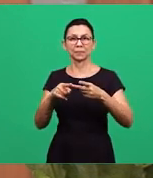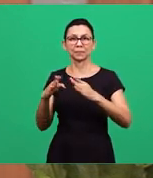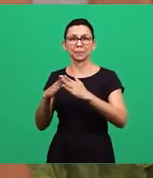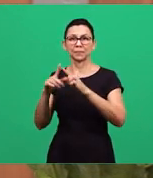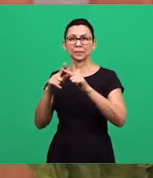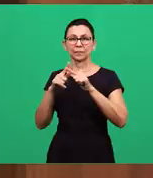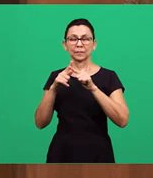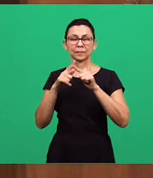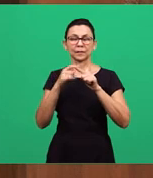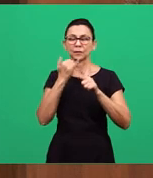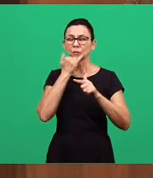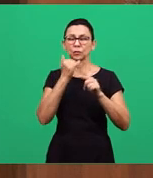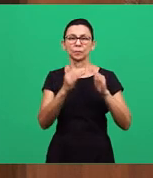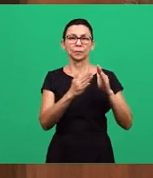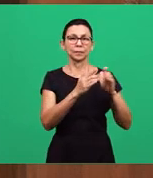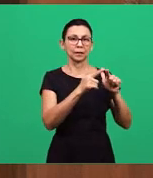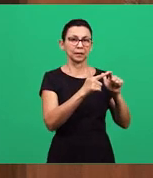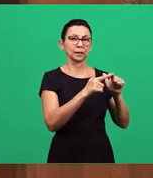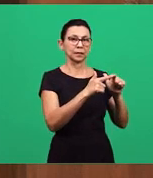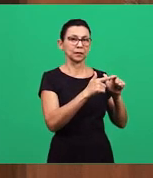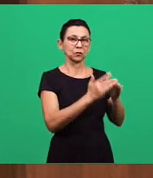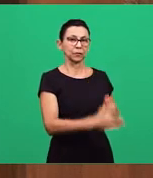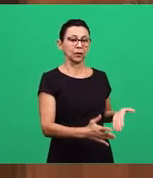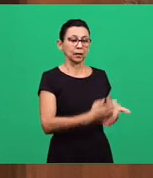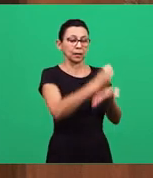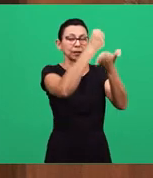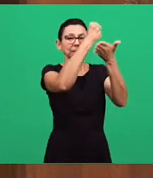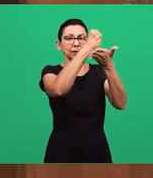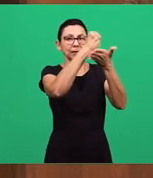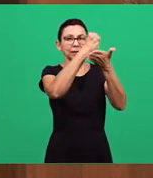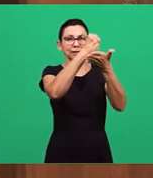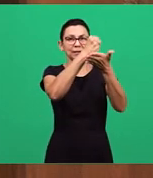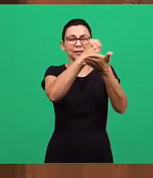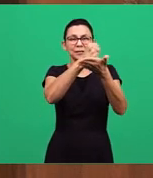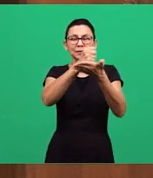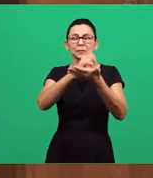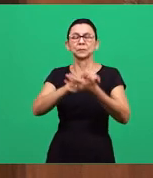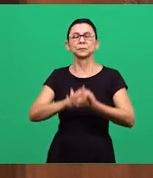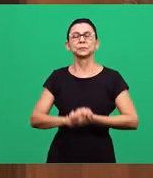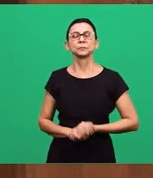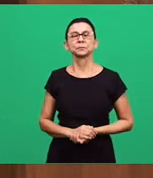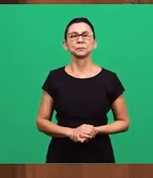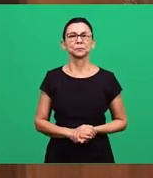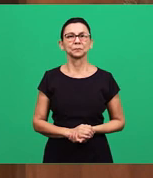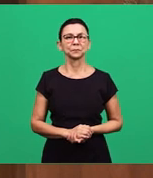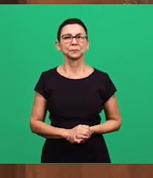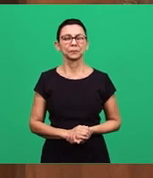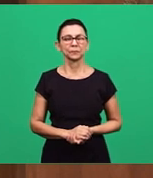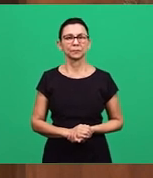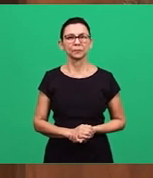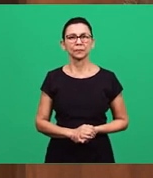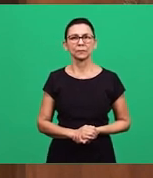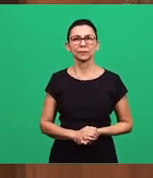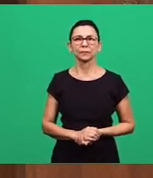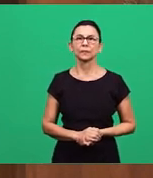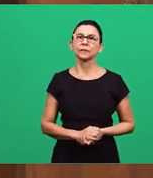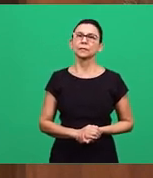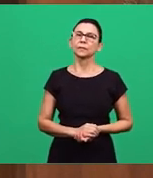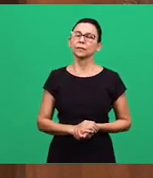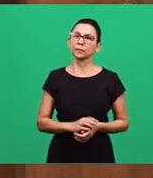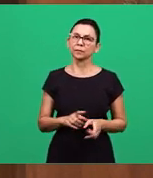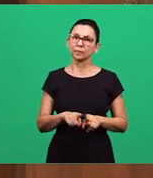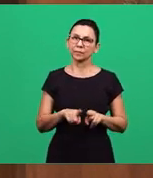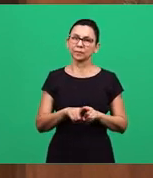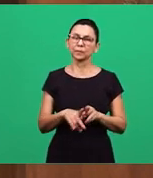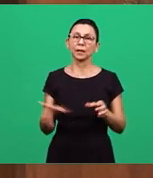El nacimiento de Jesús en el tiempo de Israel y el nacimiento de Jesús y ahora la vuelta de Jesús,